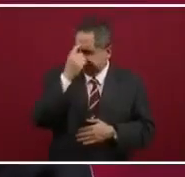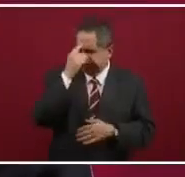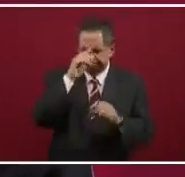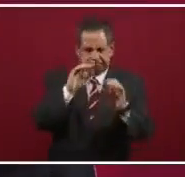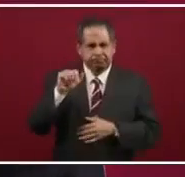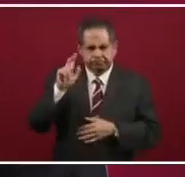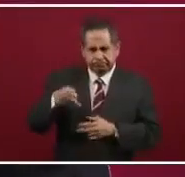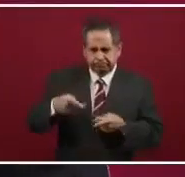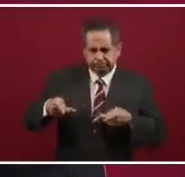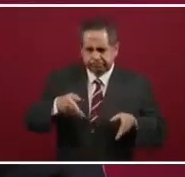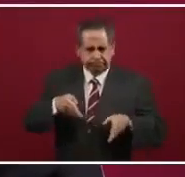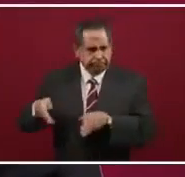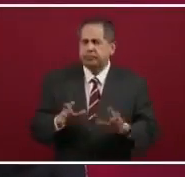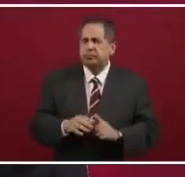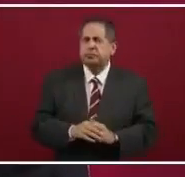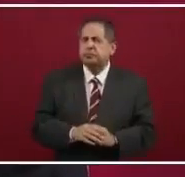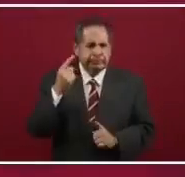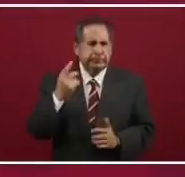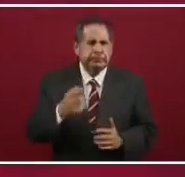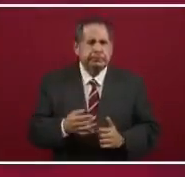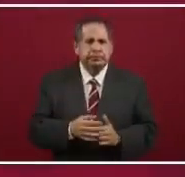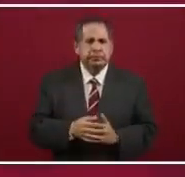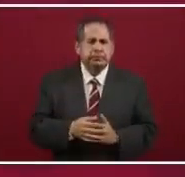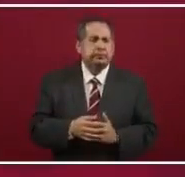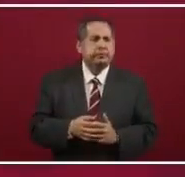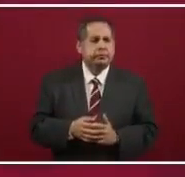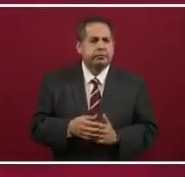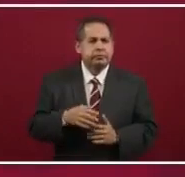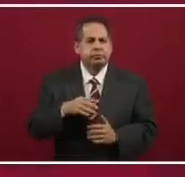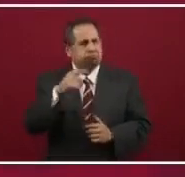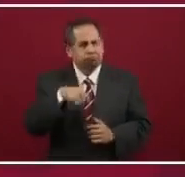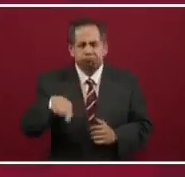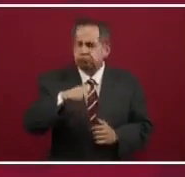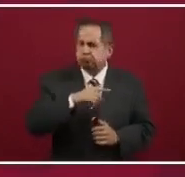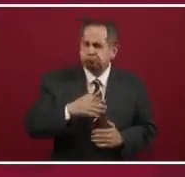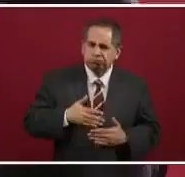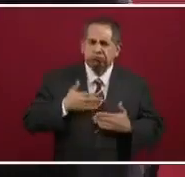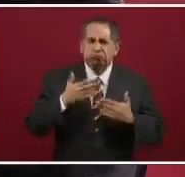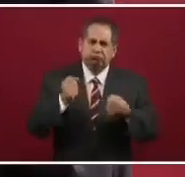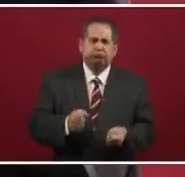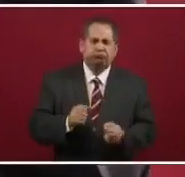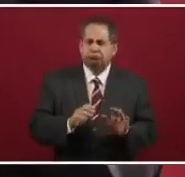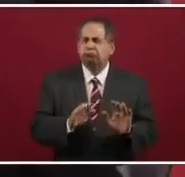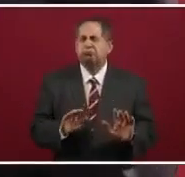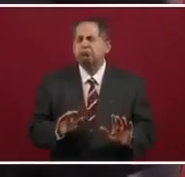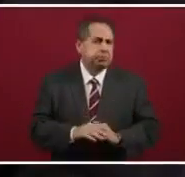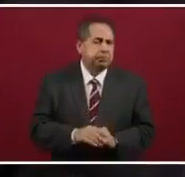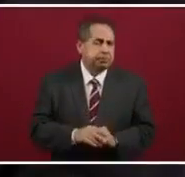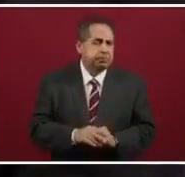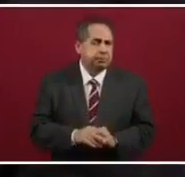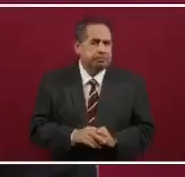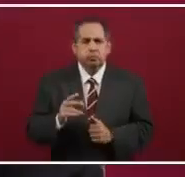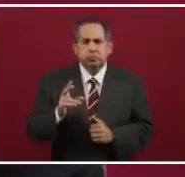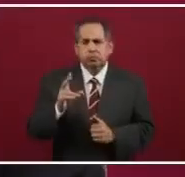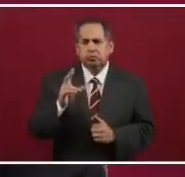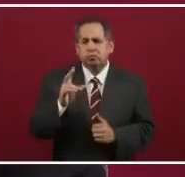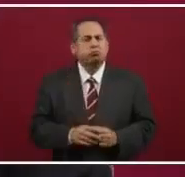una estrategia para que haya confianza, certidumbre, que